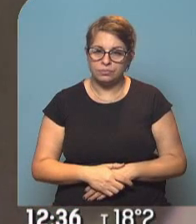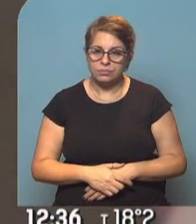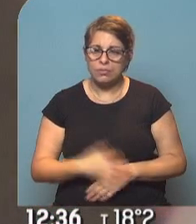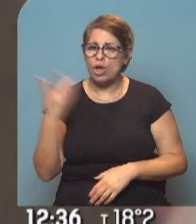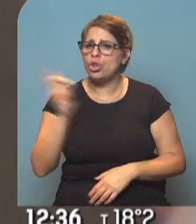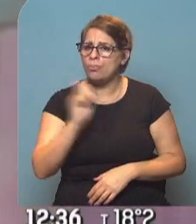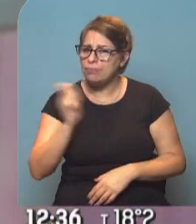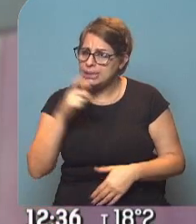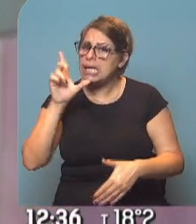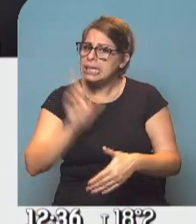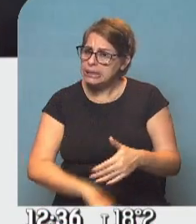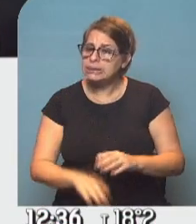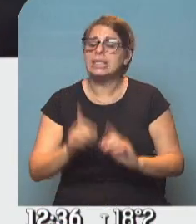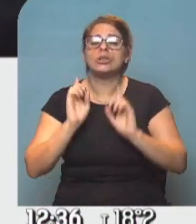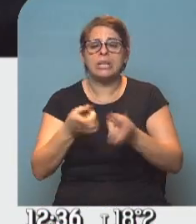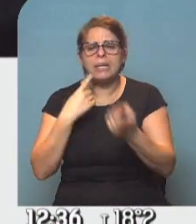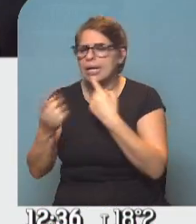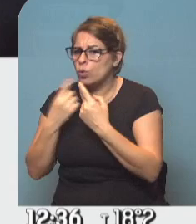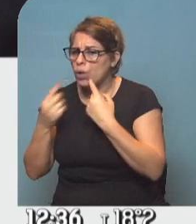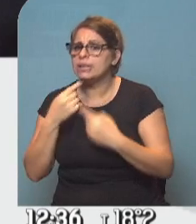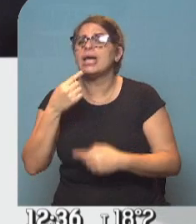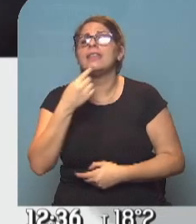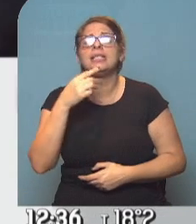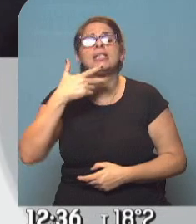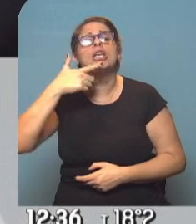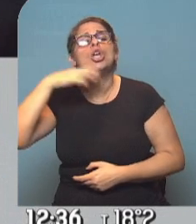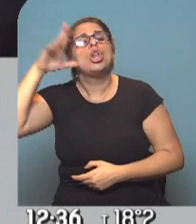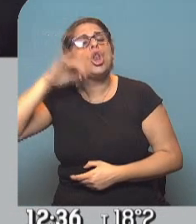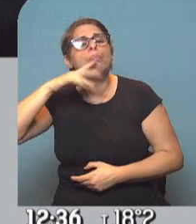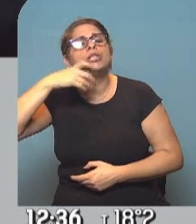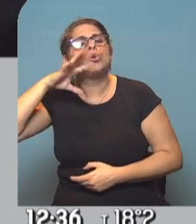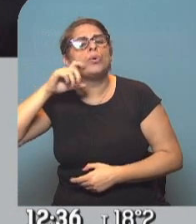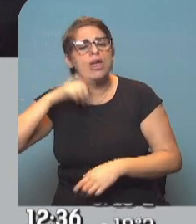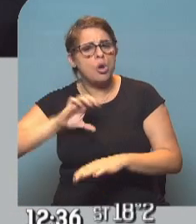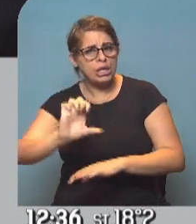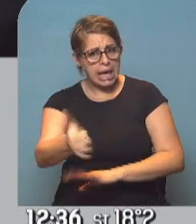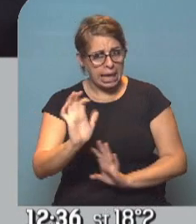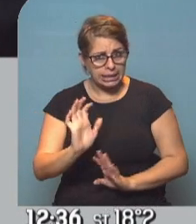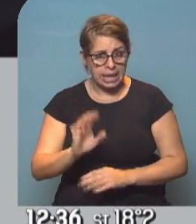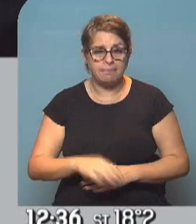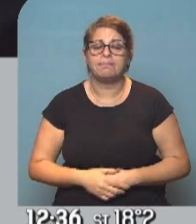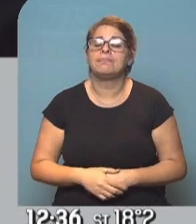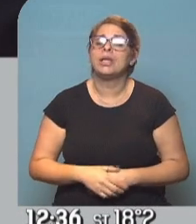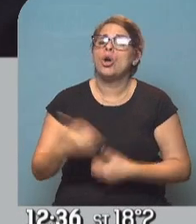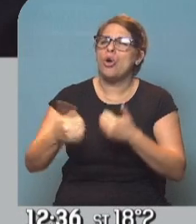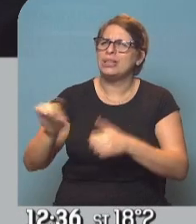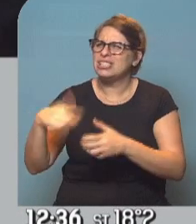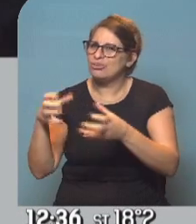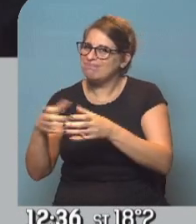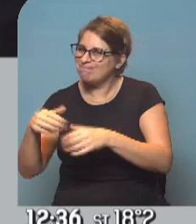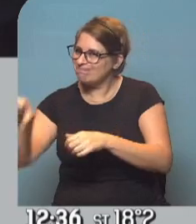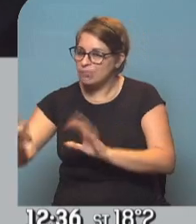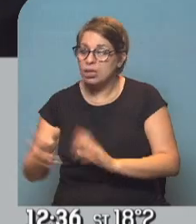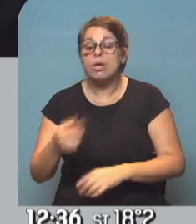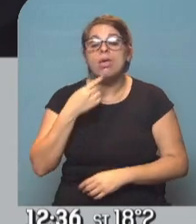2 meses intensos y encuestas que lo dan a López Obrador muy por encima de sus oponentes, con lo cual uno podría pensar que